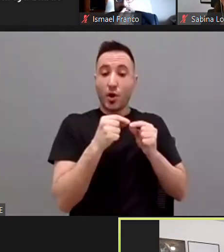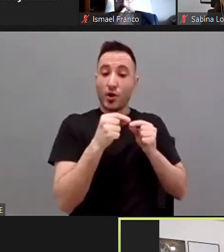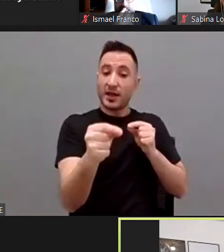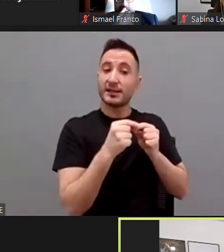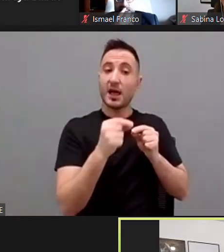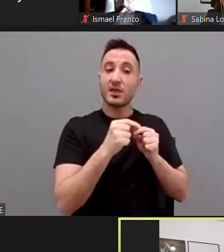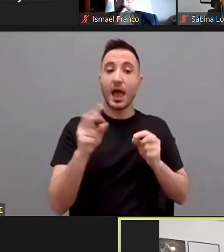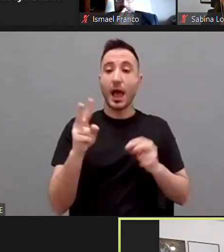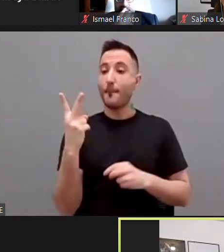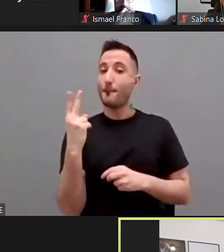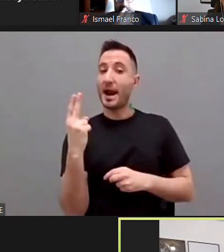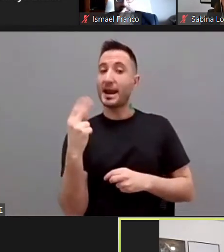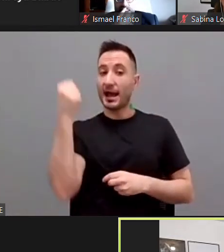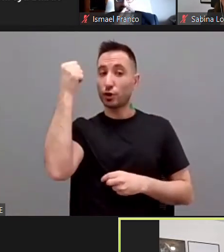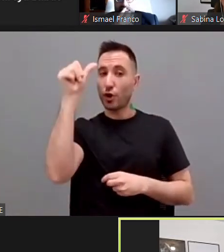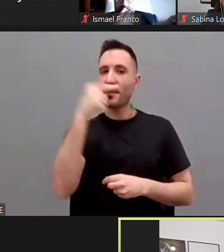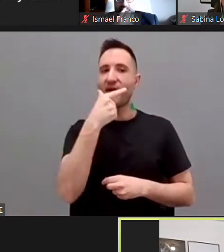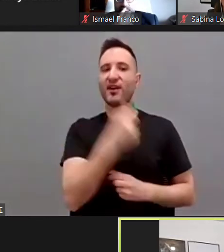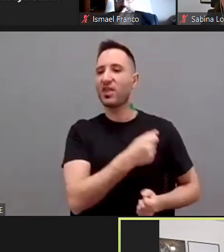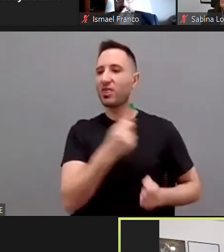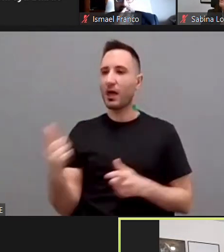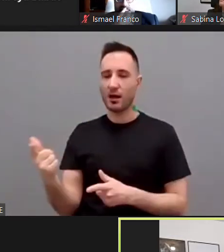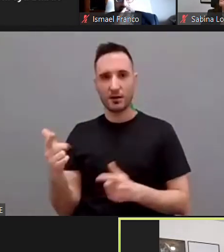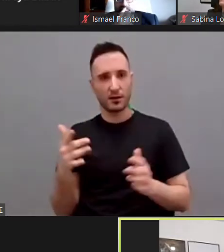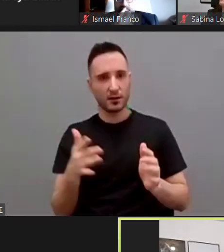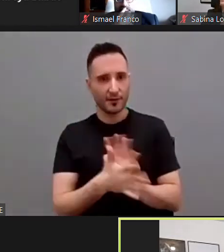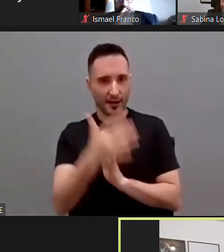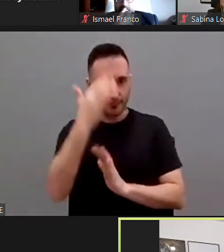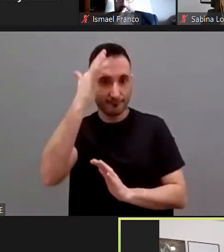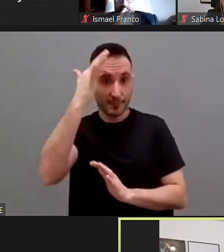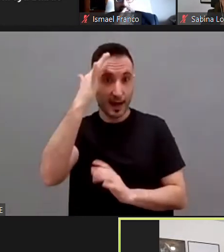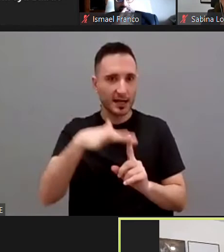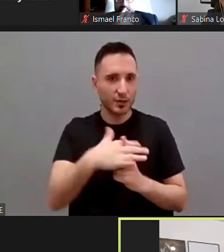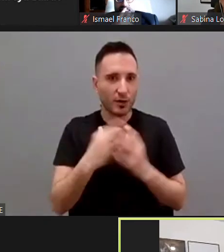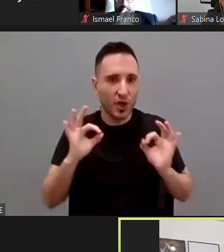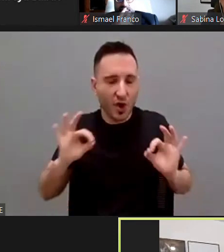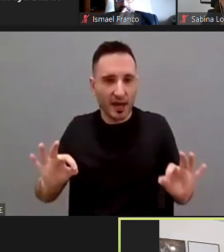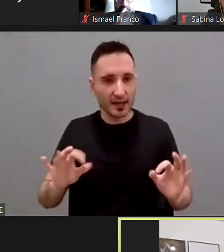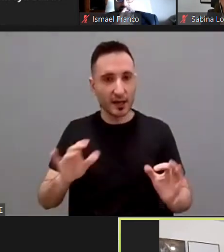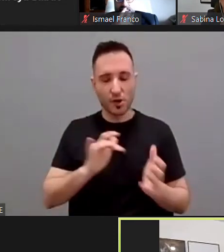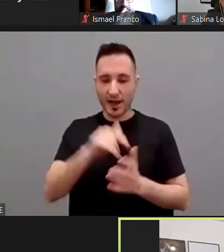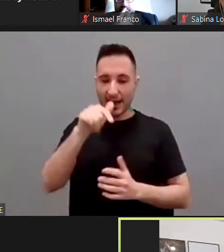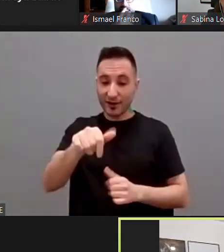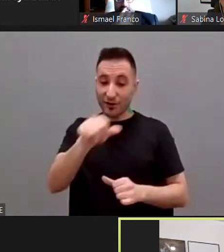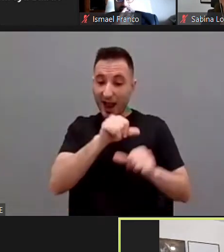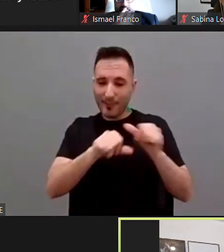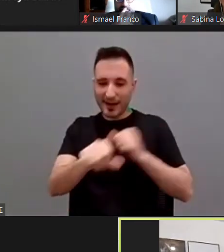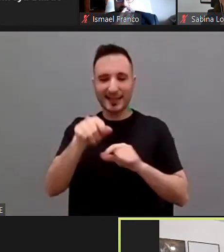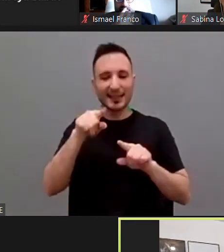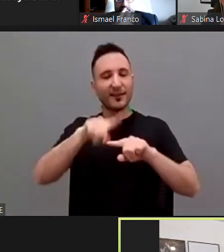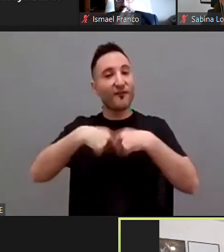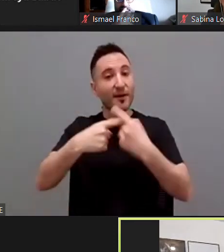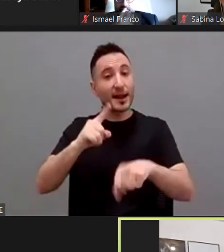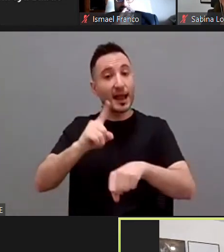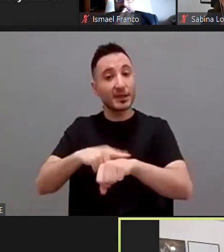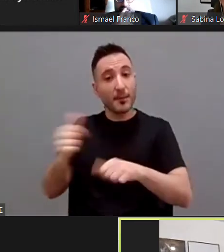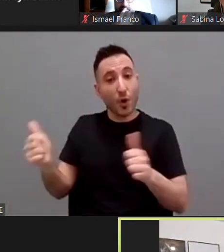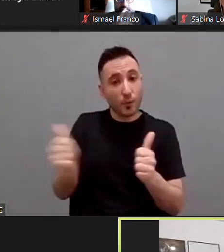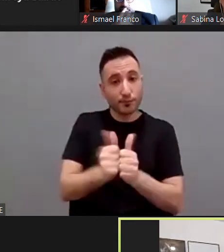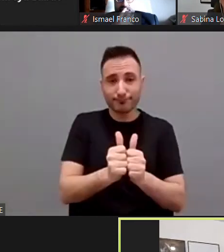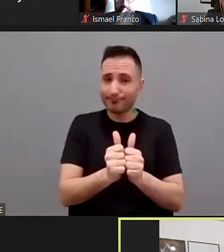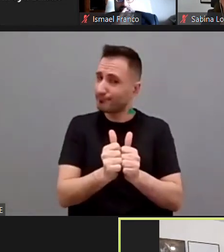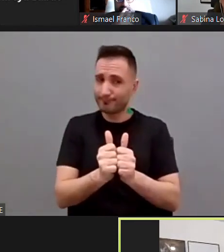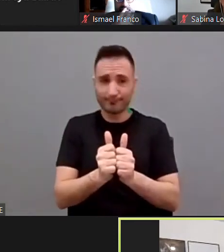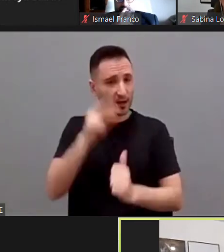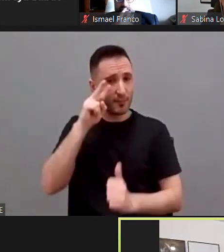parejas hombres. Con lo cual, imagínate la situación. Entonces, lo que hay que partir es de decir, esto no es conciliar, esto no es teletrabajar. Lo que hemos hecho